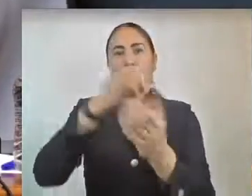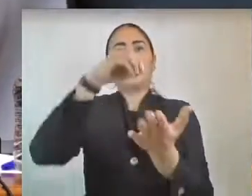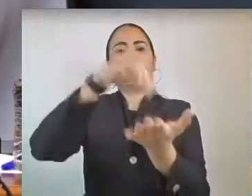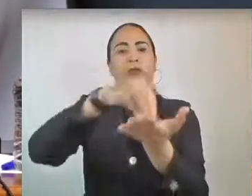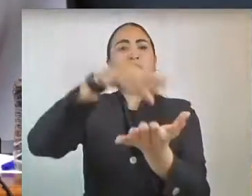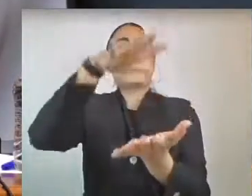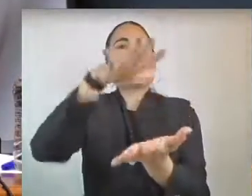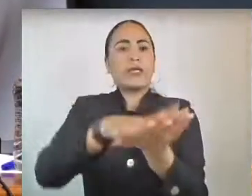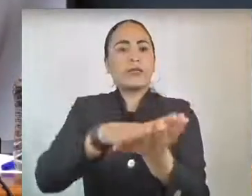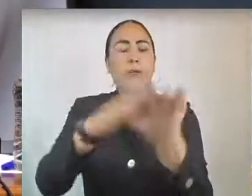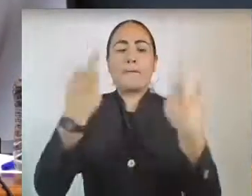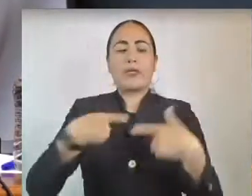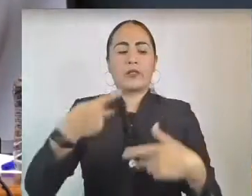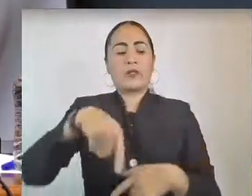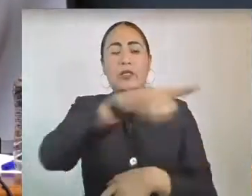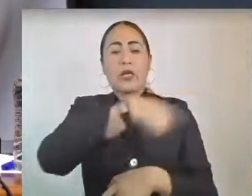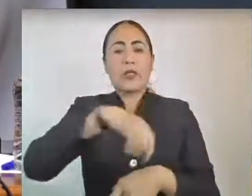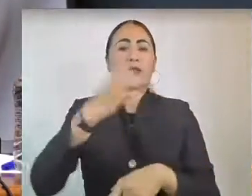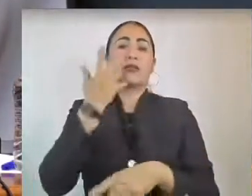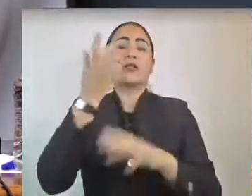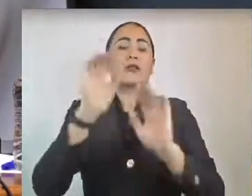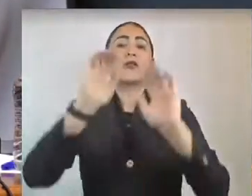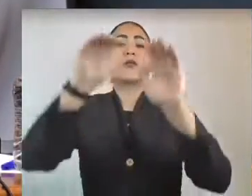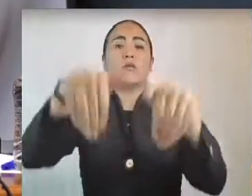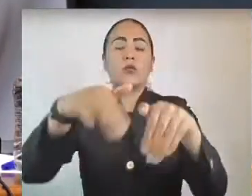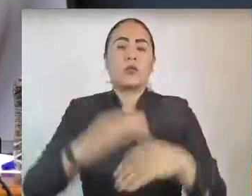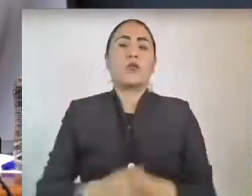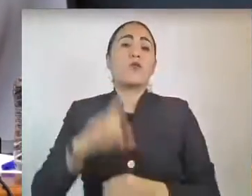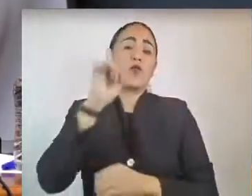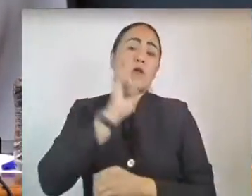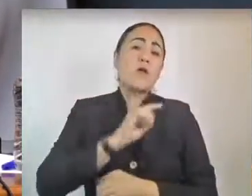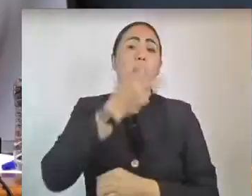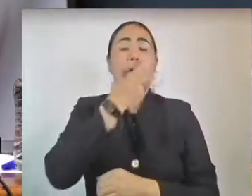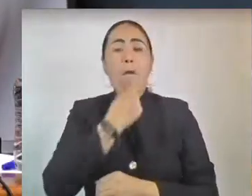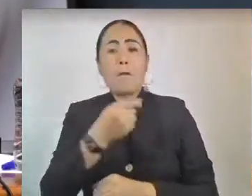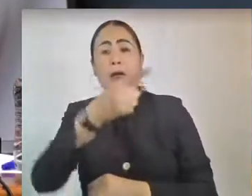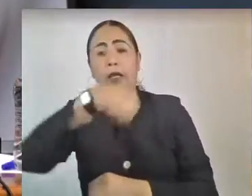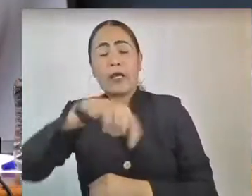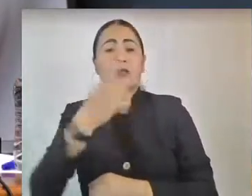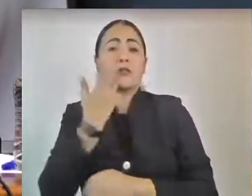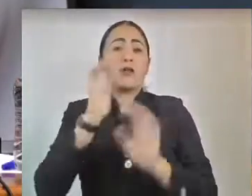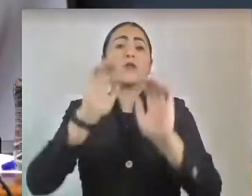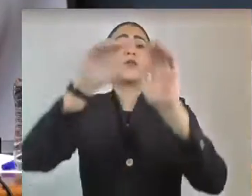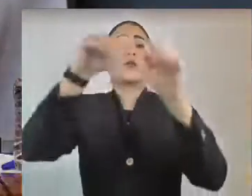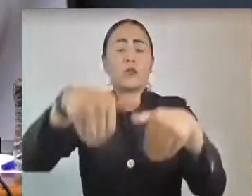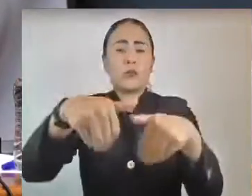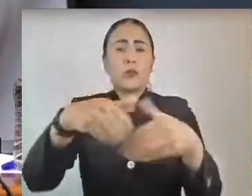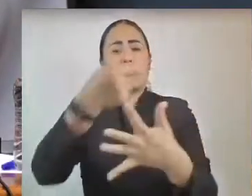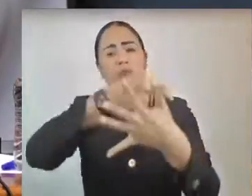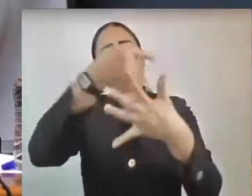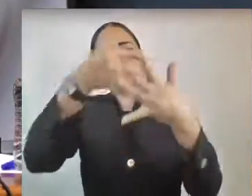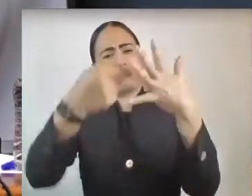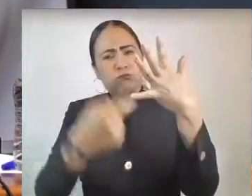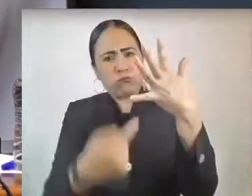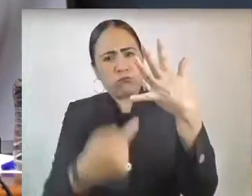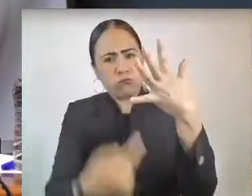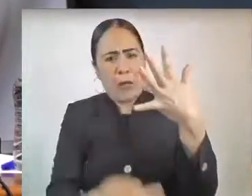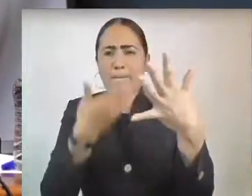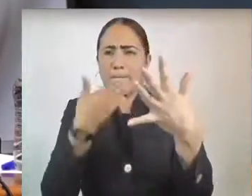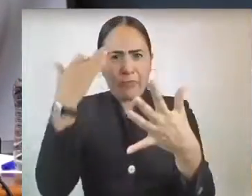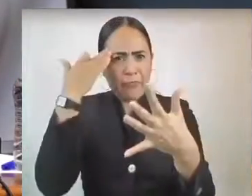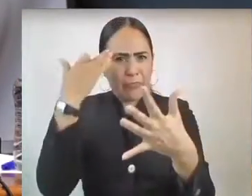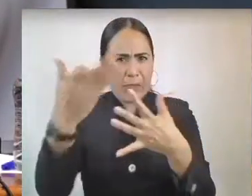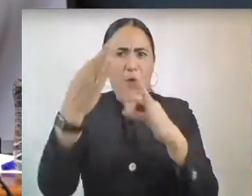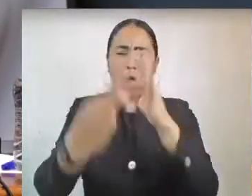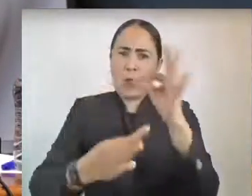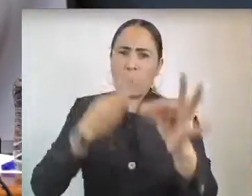aspirantes. 1. Las y los aspirantes de esta convocatoria deberán cumplir y acreditar de manera debida, fehaciente y oportuna ante